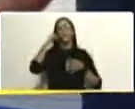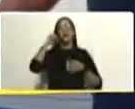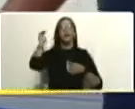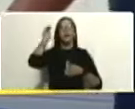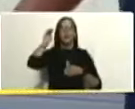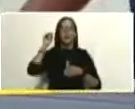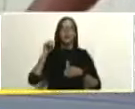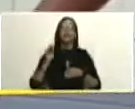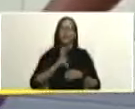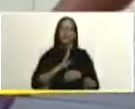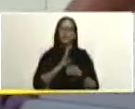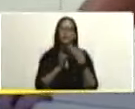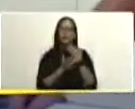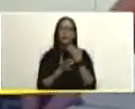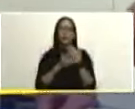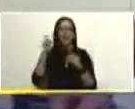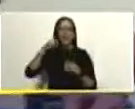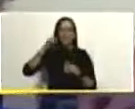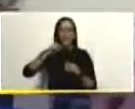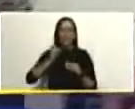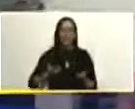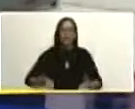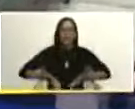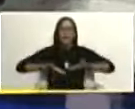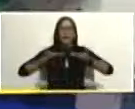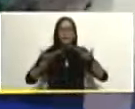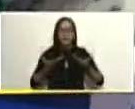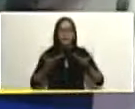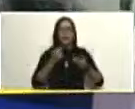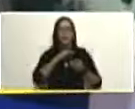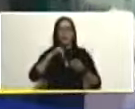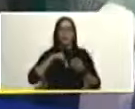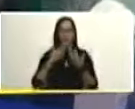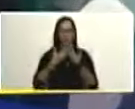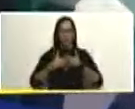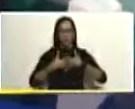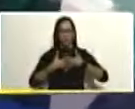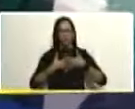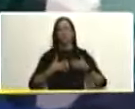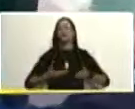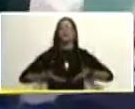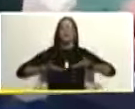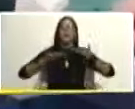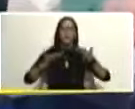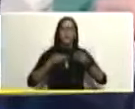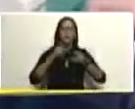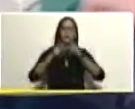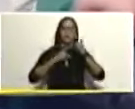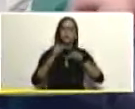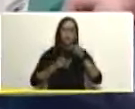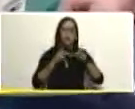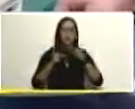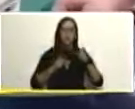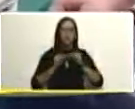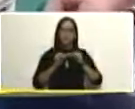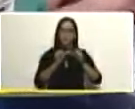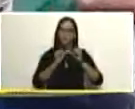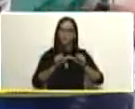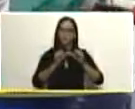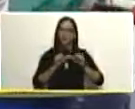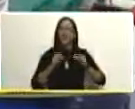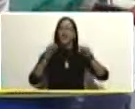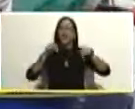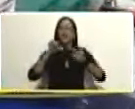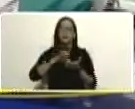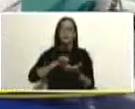los técnicos que necesitamos para levantar, como siempre, nuestra industria, para seguir produciendo. Esto va a ser un centro de producción.